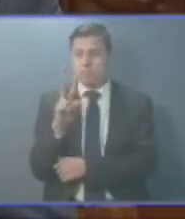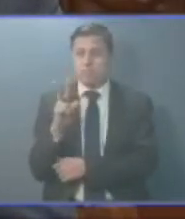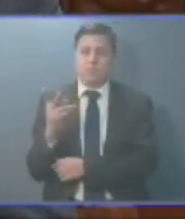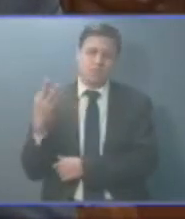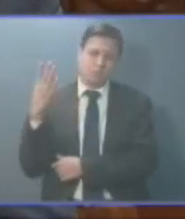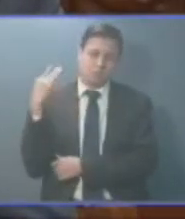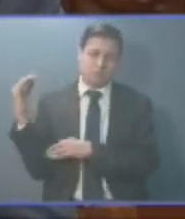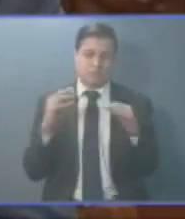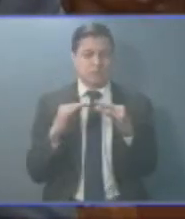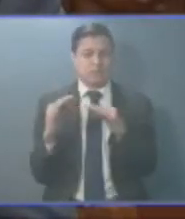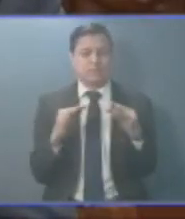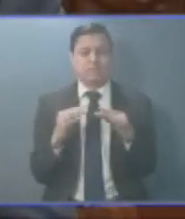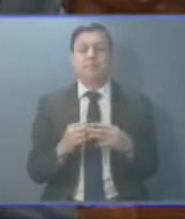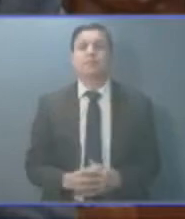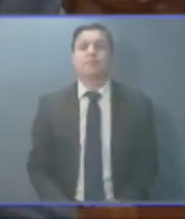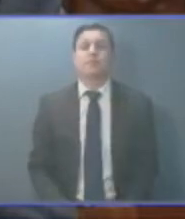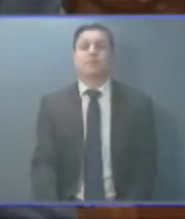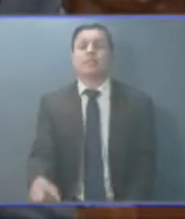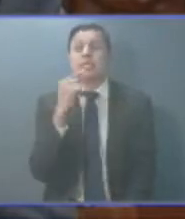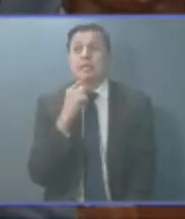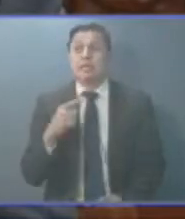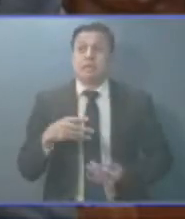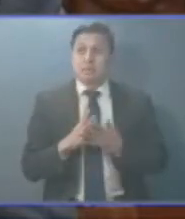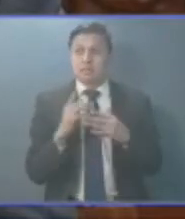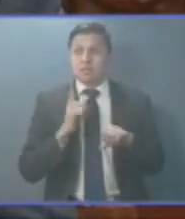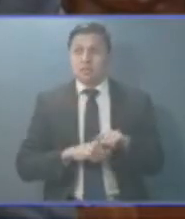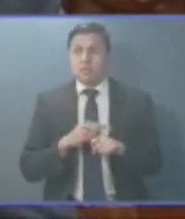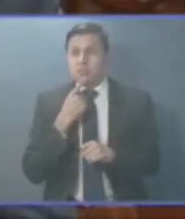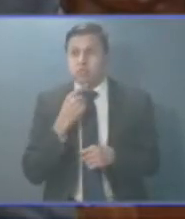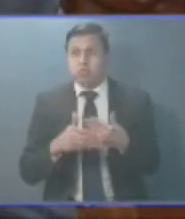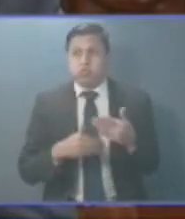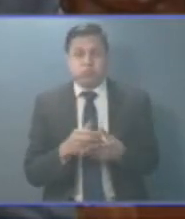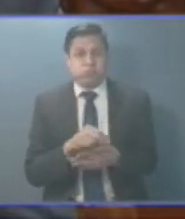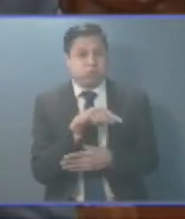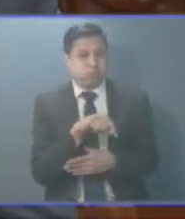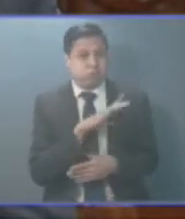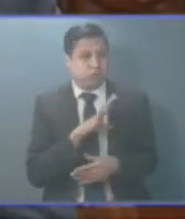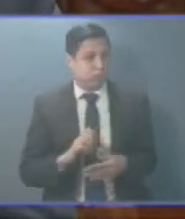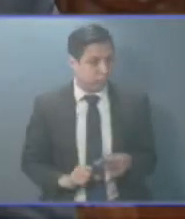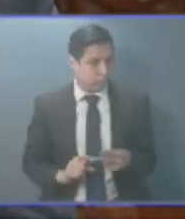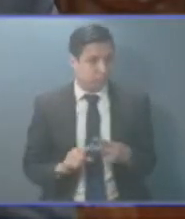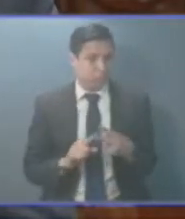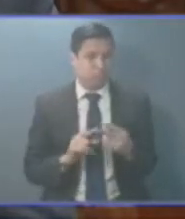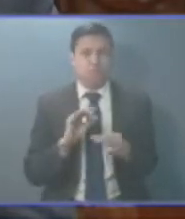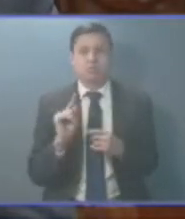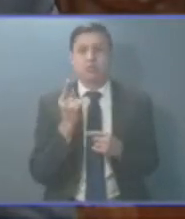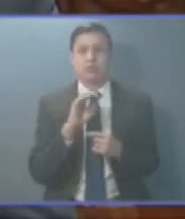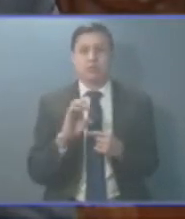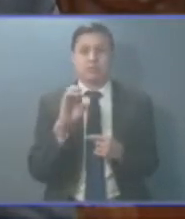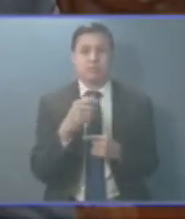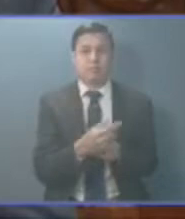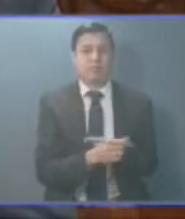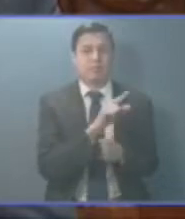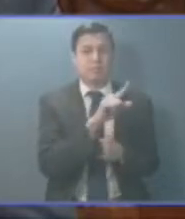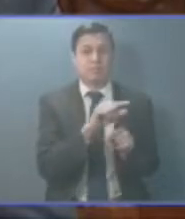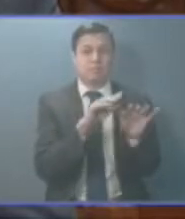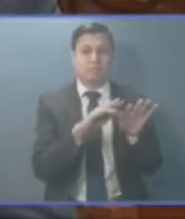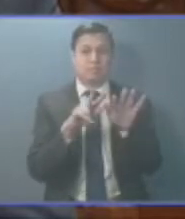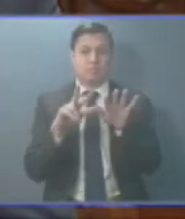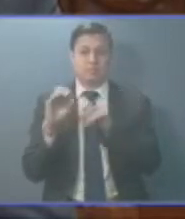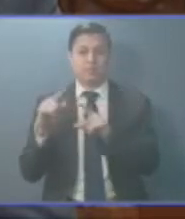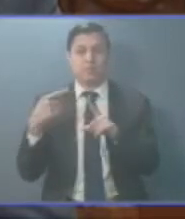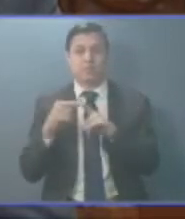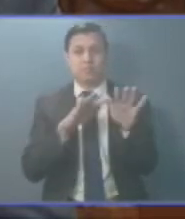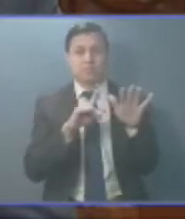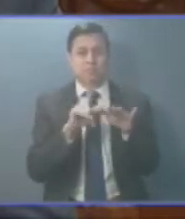para la Liberación Nacional que participaron en el conflicto armado interno de El Salvador del 1 de enero de 1980 al 16